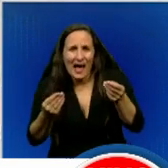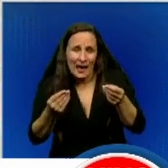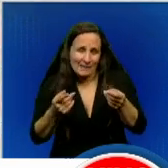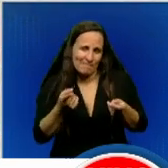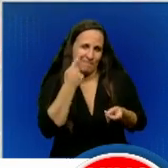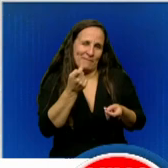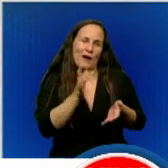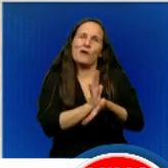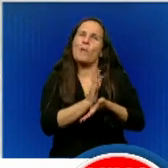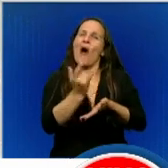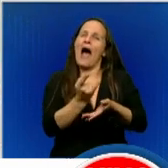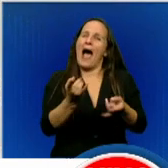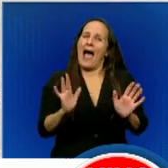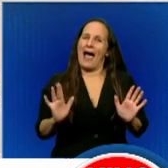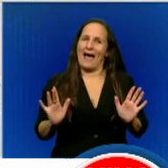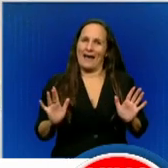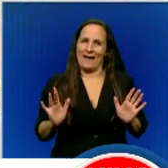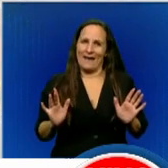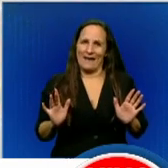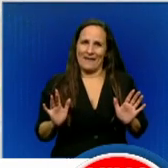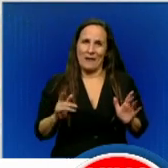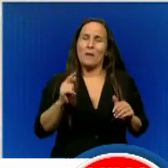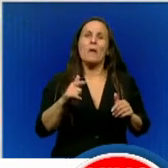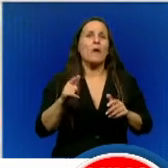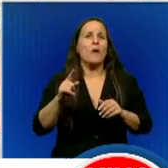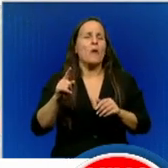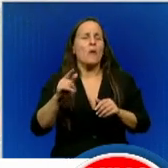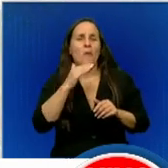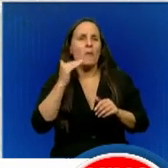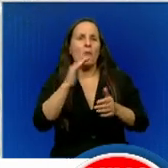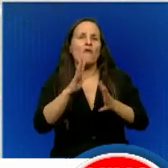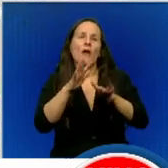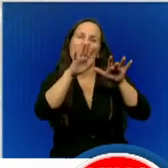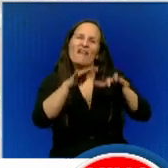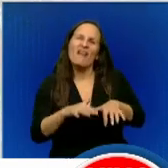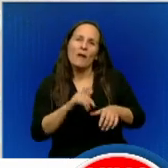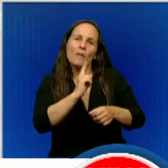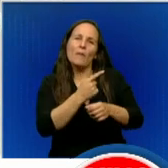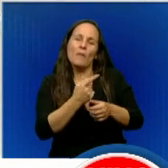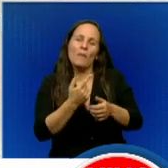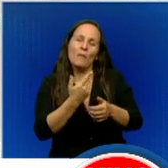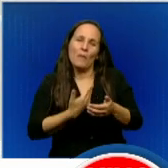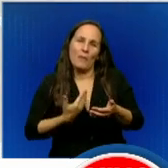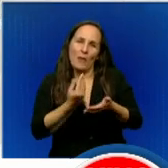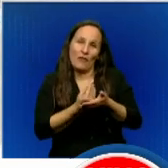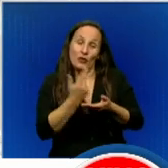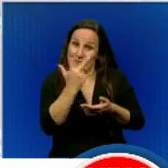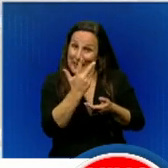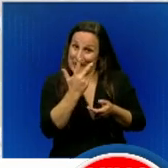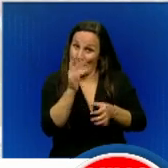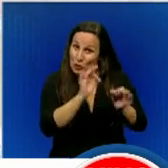tras que está lleno el mensaje de elevación que fundamenta este proyecto enviado el tercer proyecto